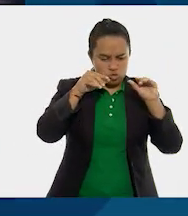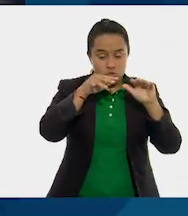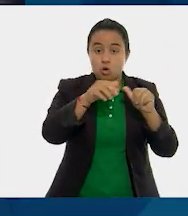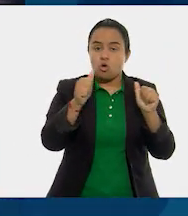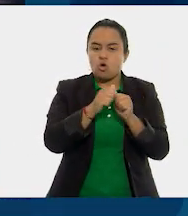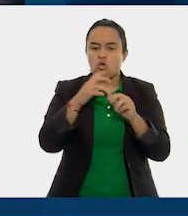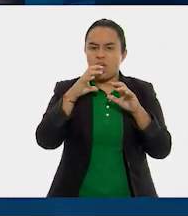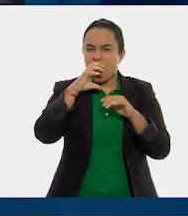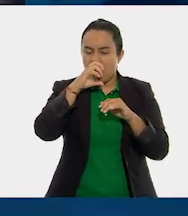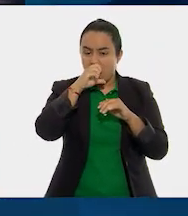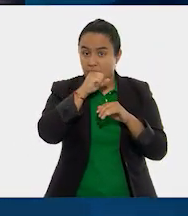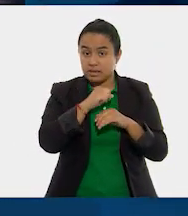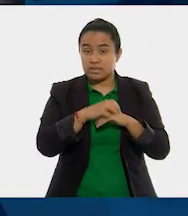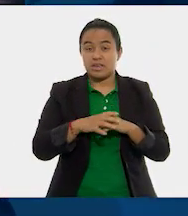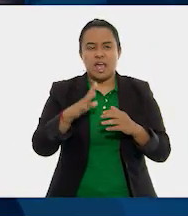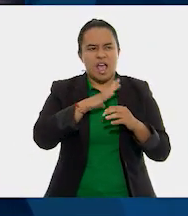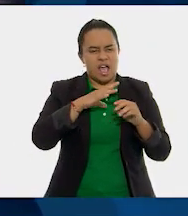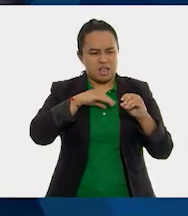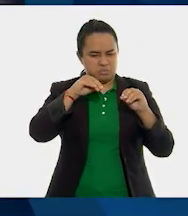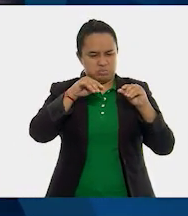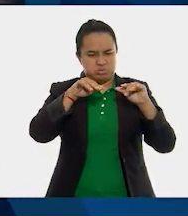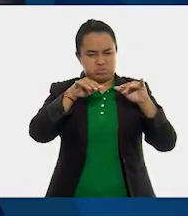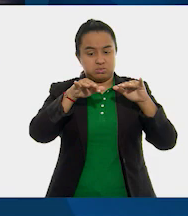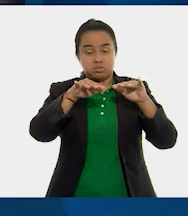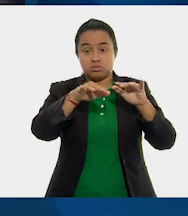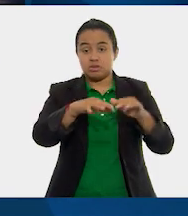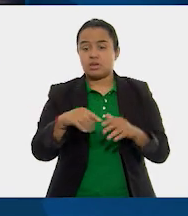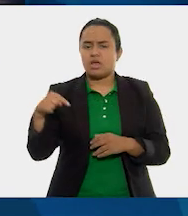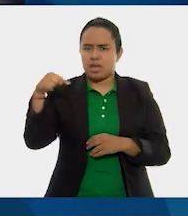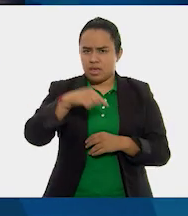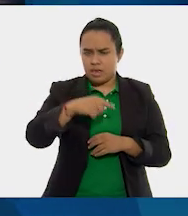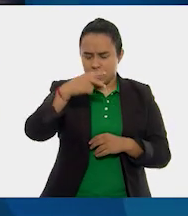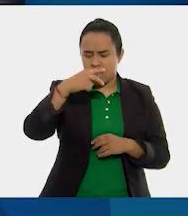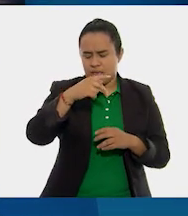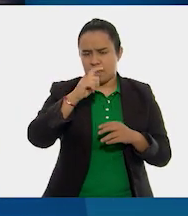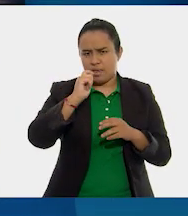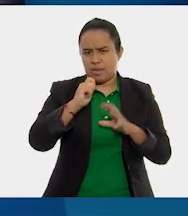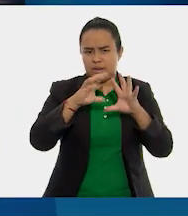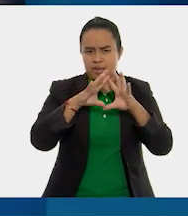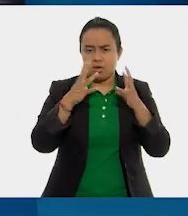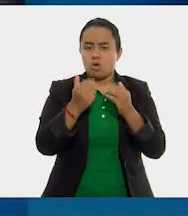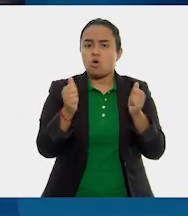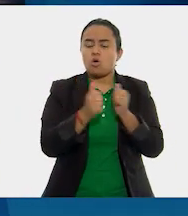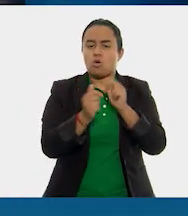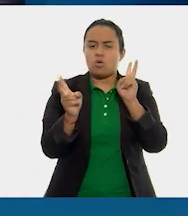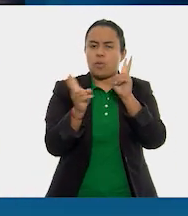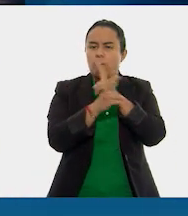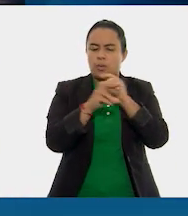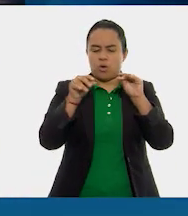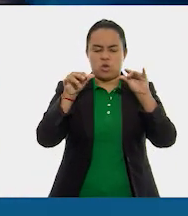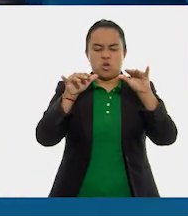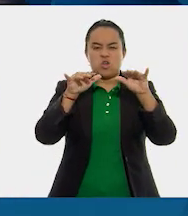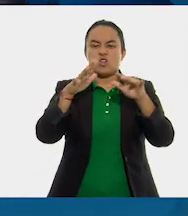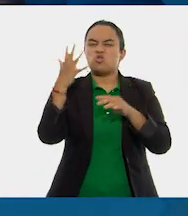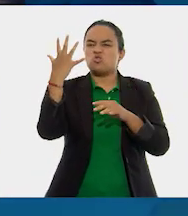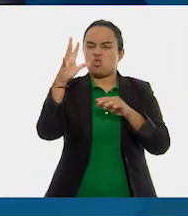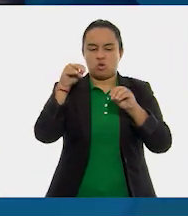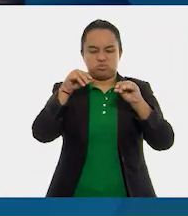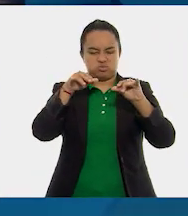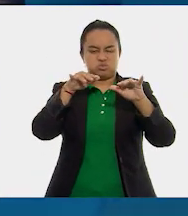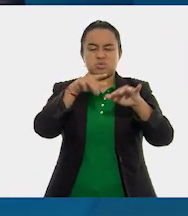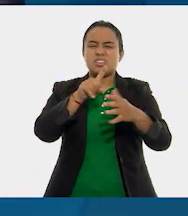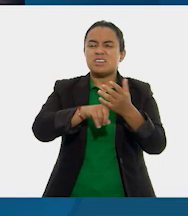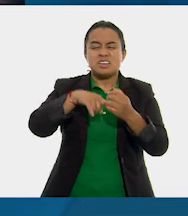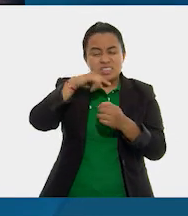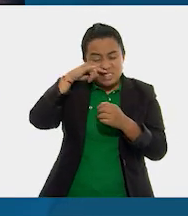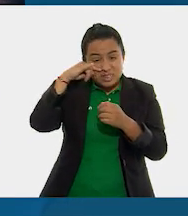partículas. Algunas de esas partículas llegan a nuestro planeta en forma de viento solar. Esas partículas son tan pequeñas